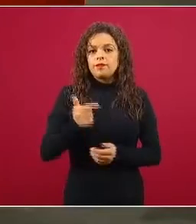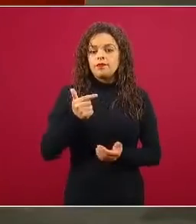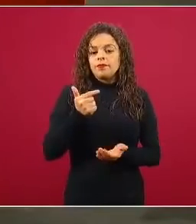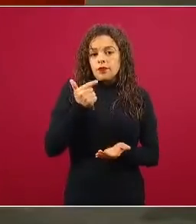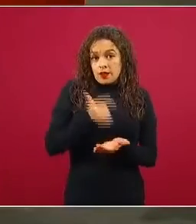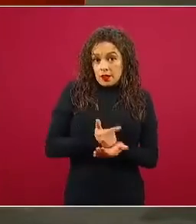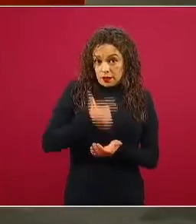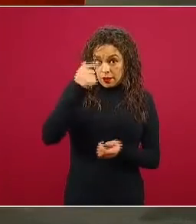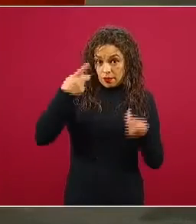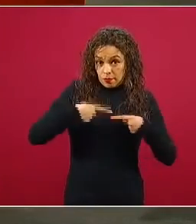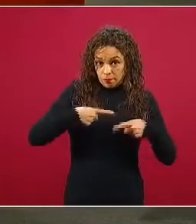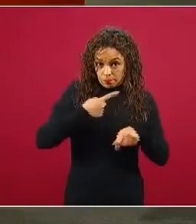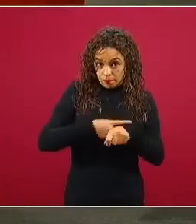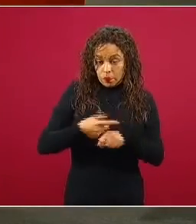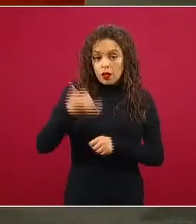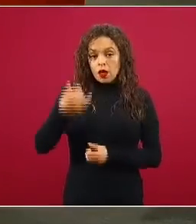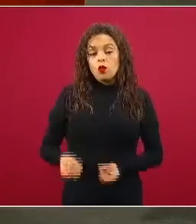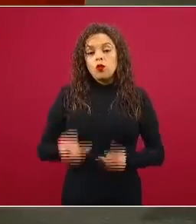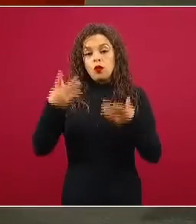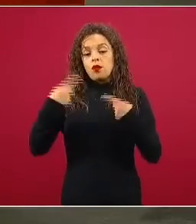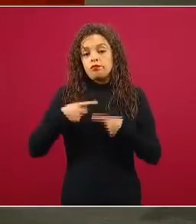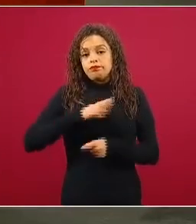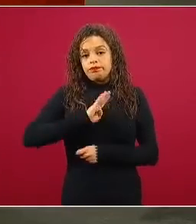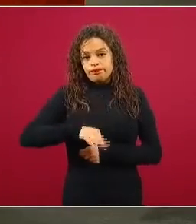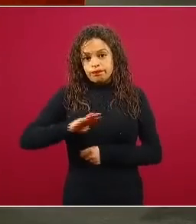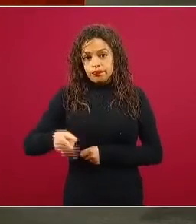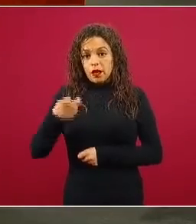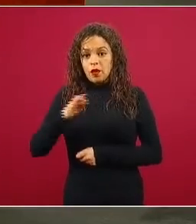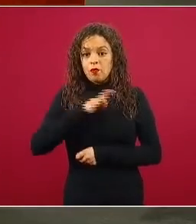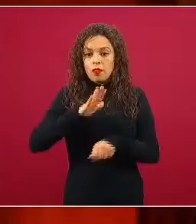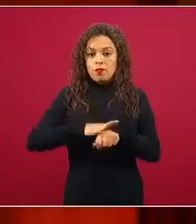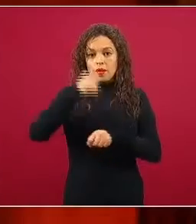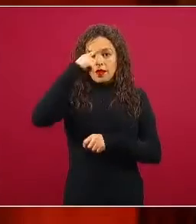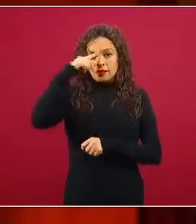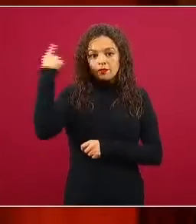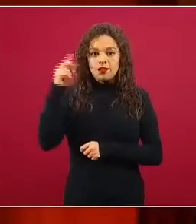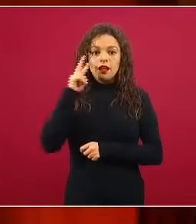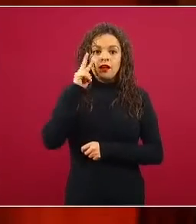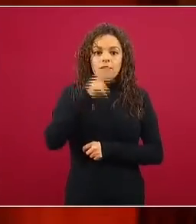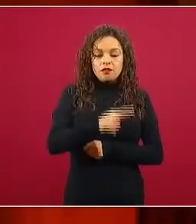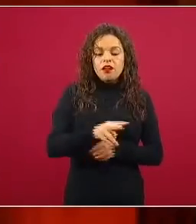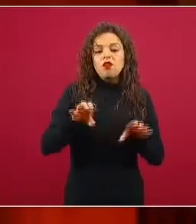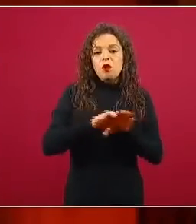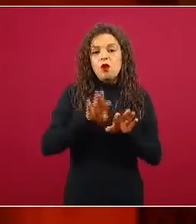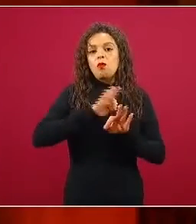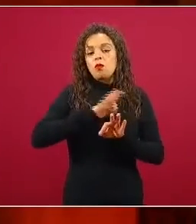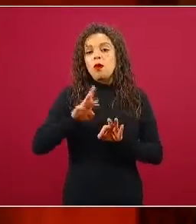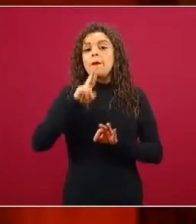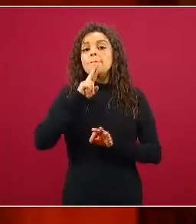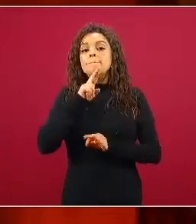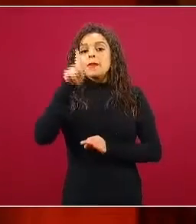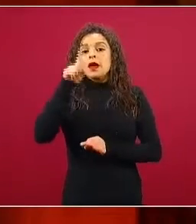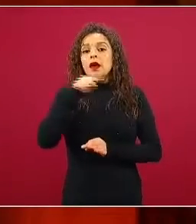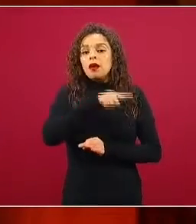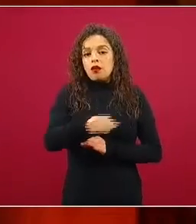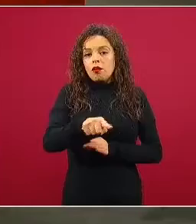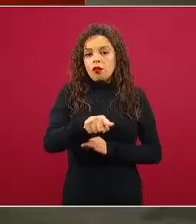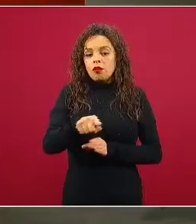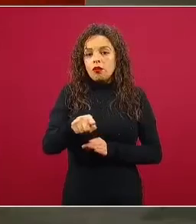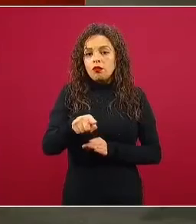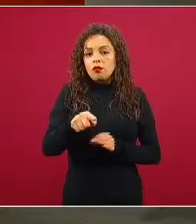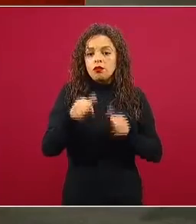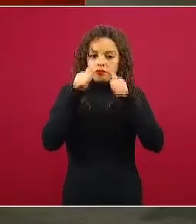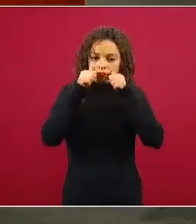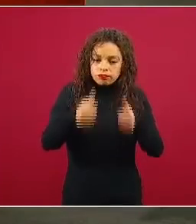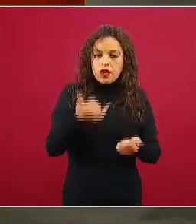y a través de ellos conocer determinantes que ayuden, como ya decíamos, a mejorar las intervenciones comunitarias. Pero